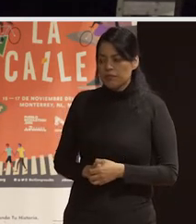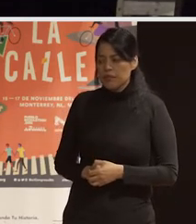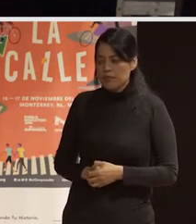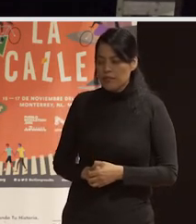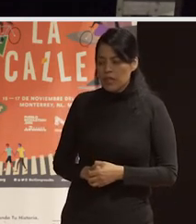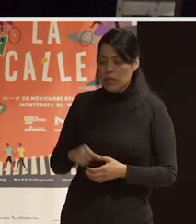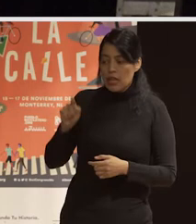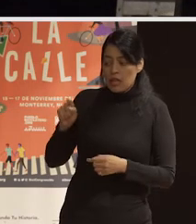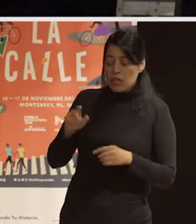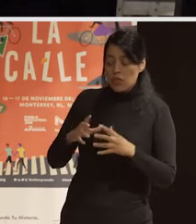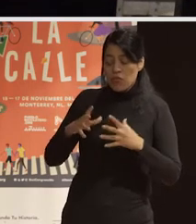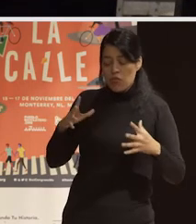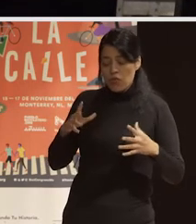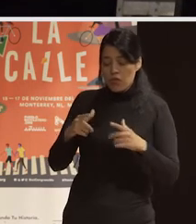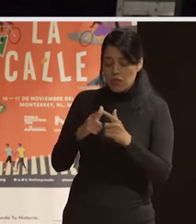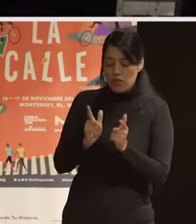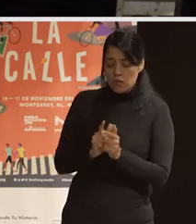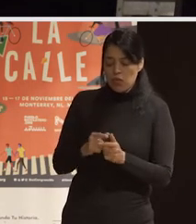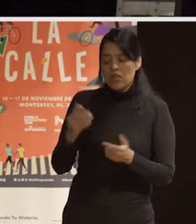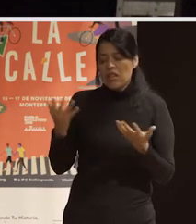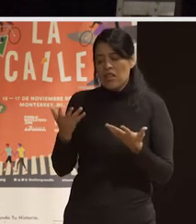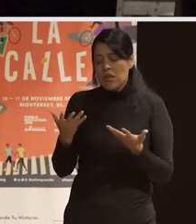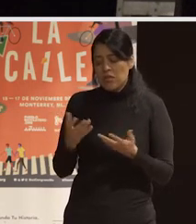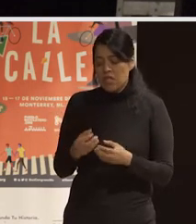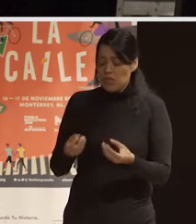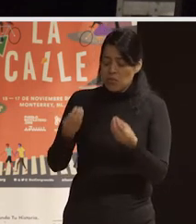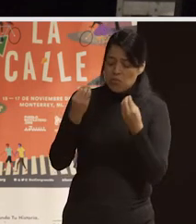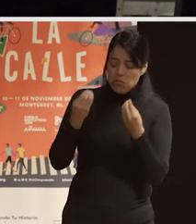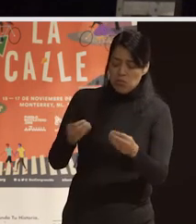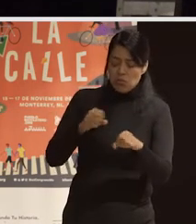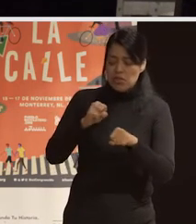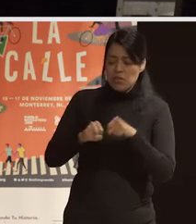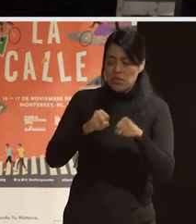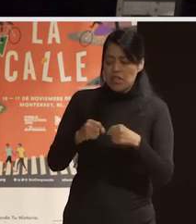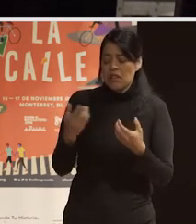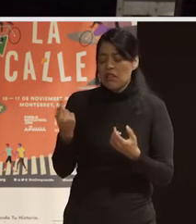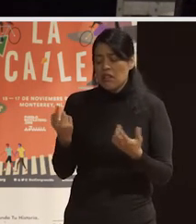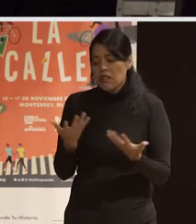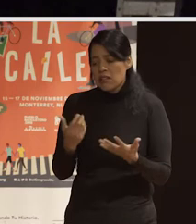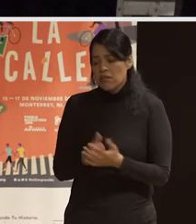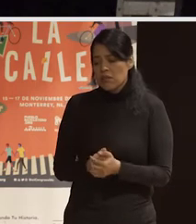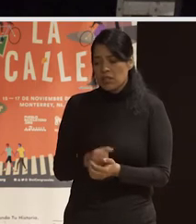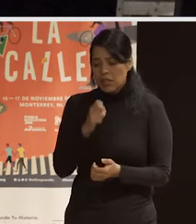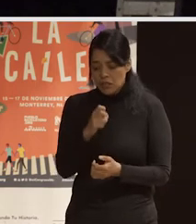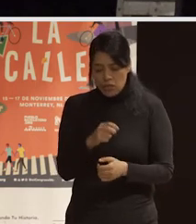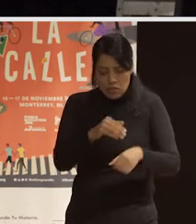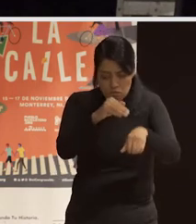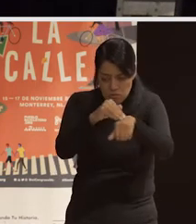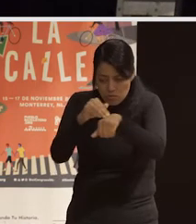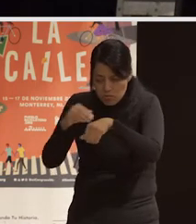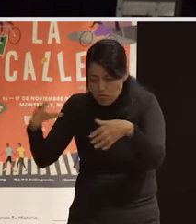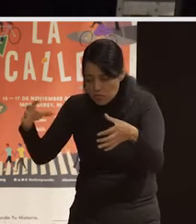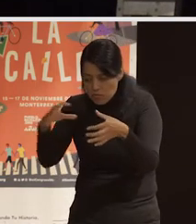grande entonces dijeron qué vamos a hacer con todas estas bicicletas y se conectaron con un grupo que se